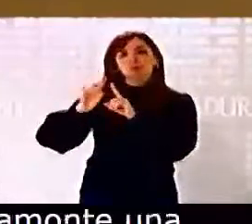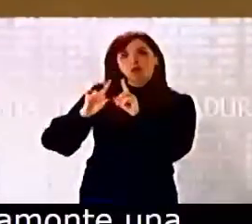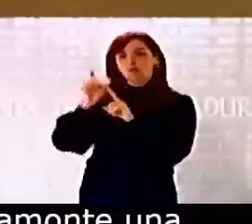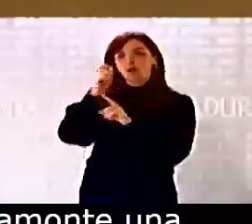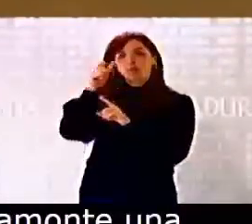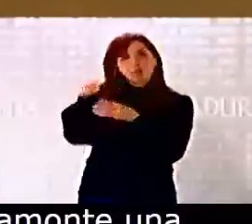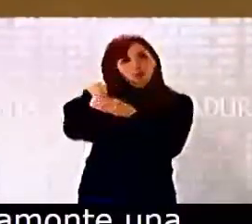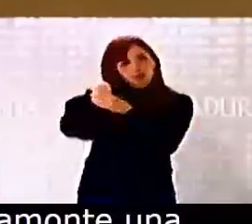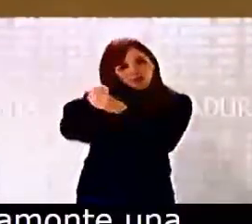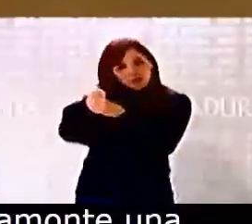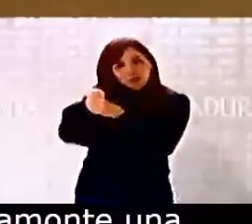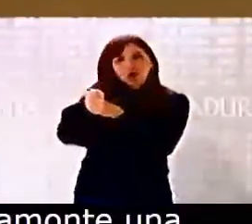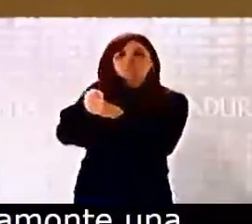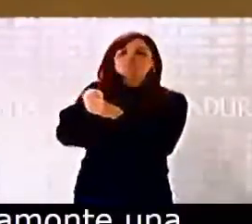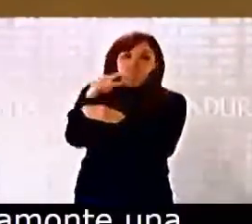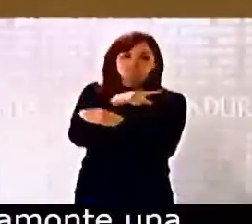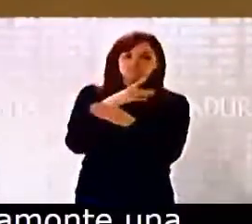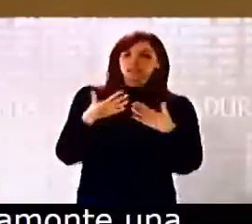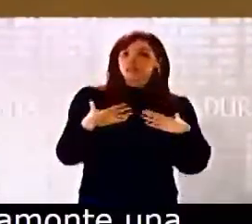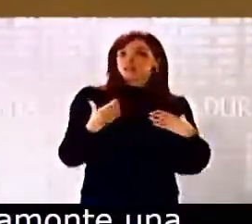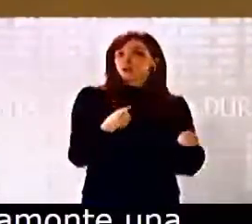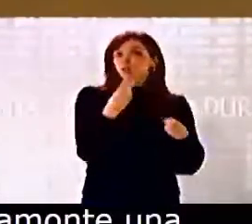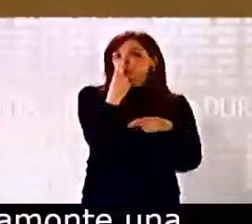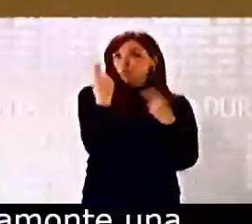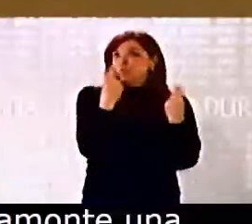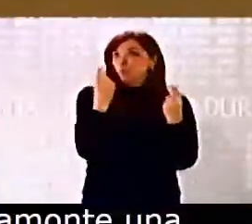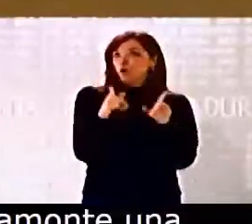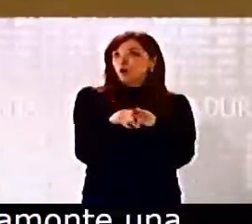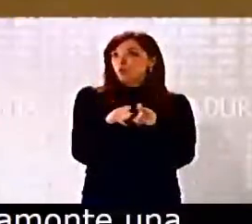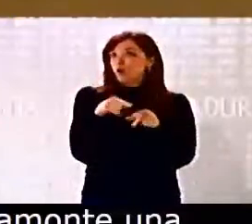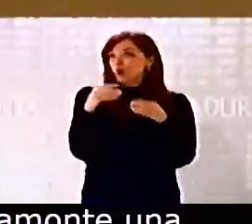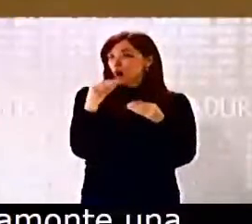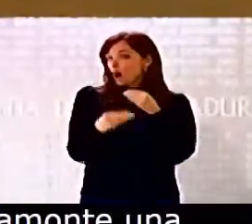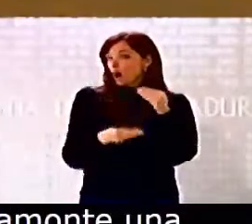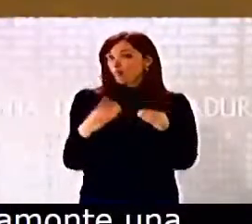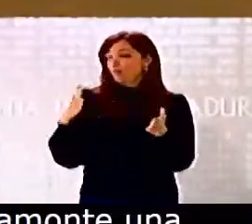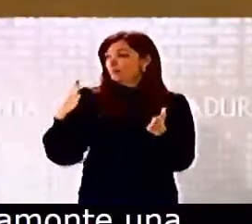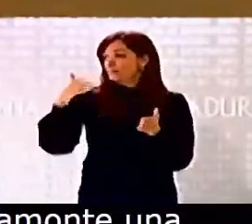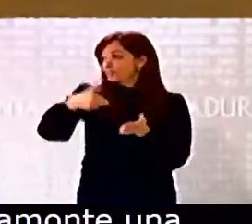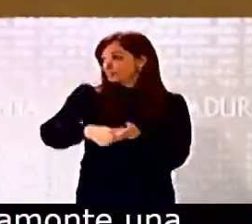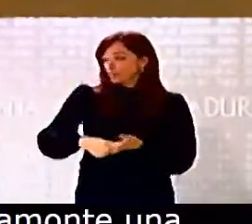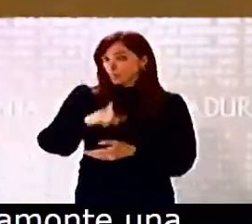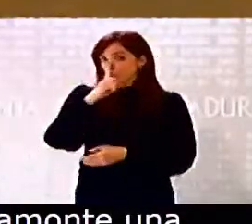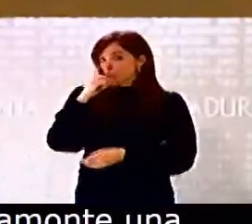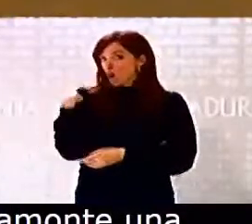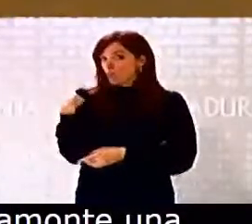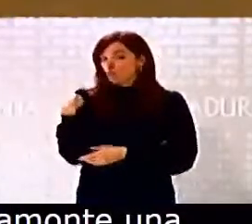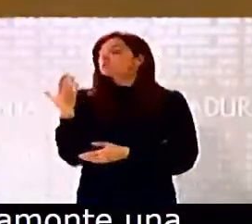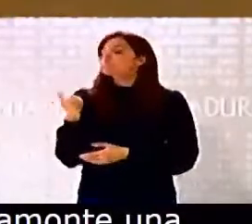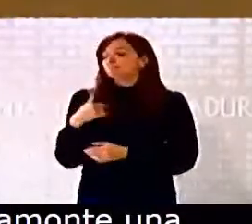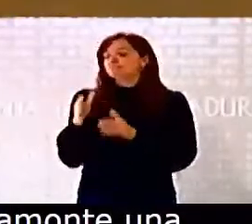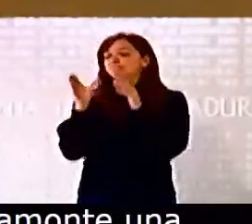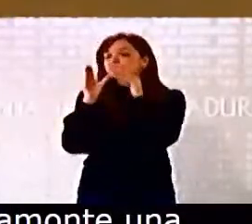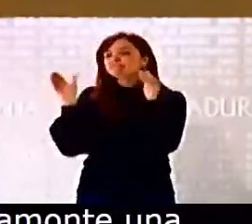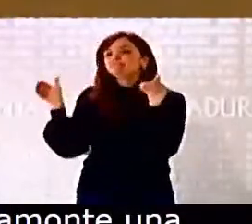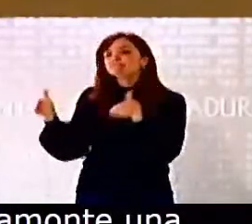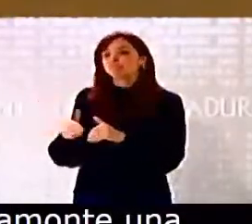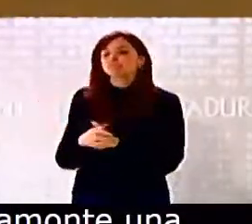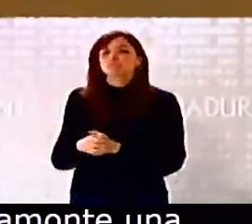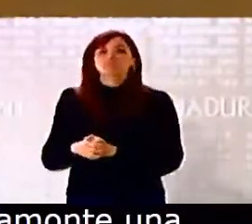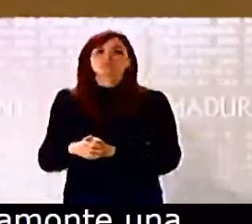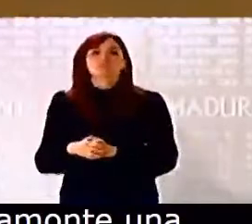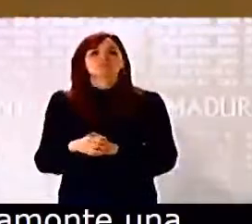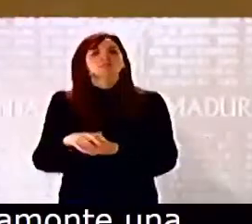determinado municipio, Salud Pública, como viene haciendo a lo largo de todo este año, actúa. Perimetramos